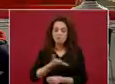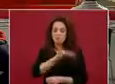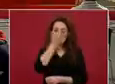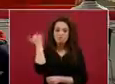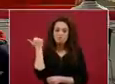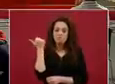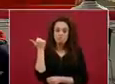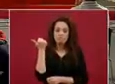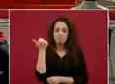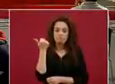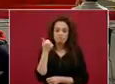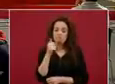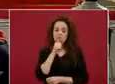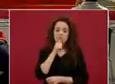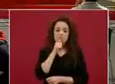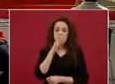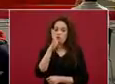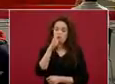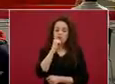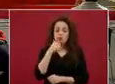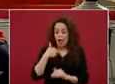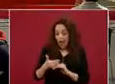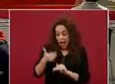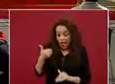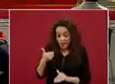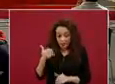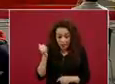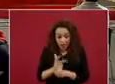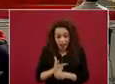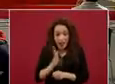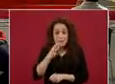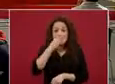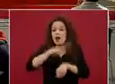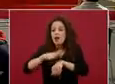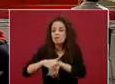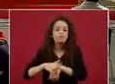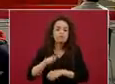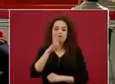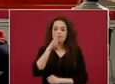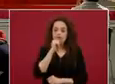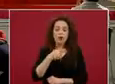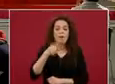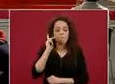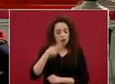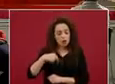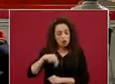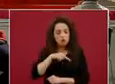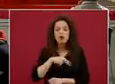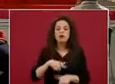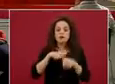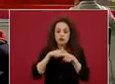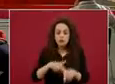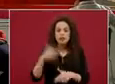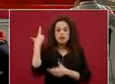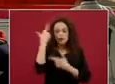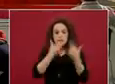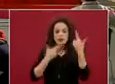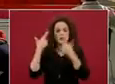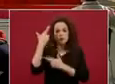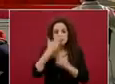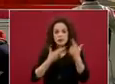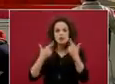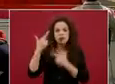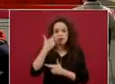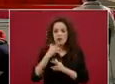anticiparlo. Nosotros, como hemos comentado siempre, monitoreamos la epidemia 24 horas al día,